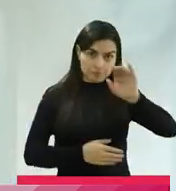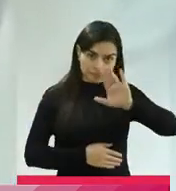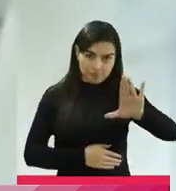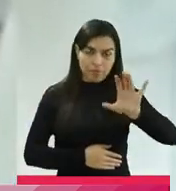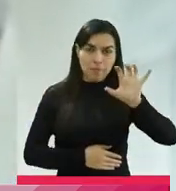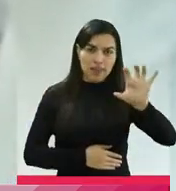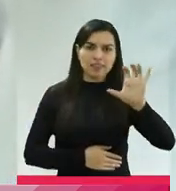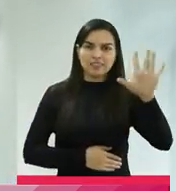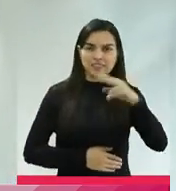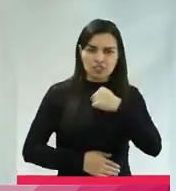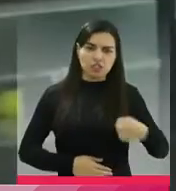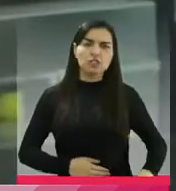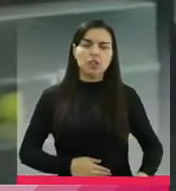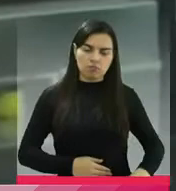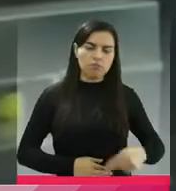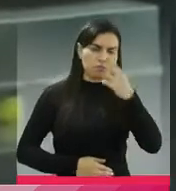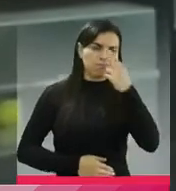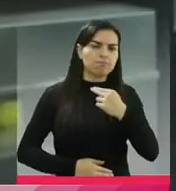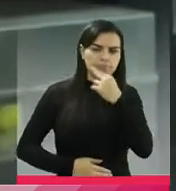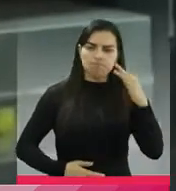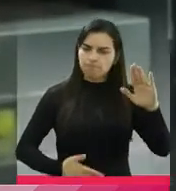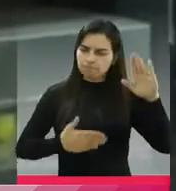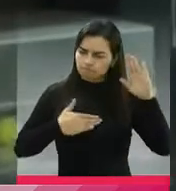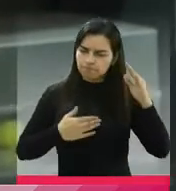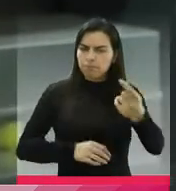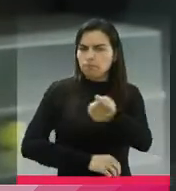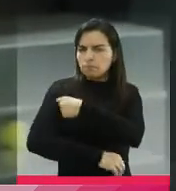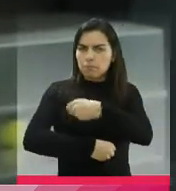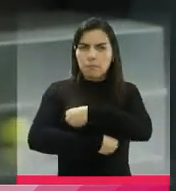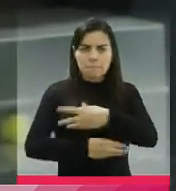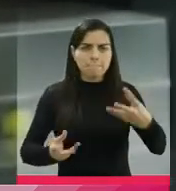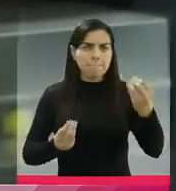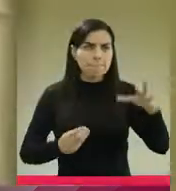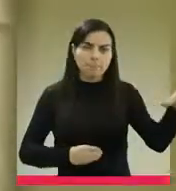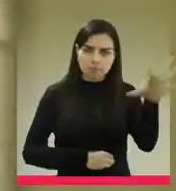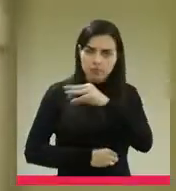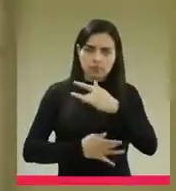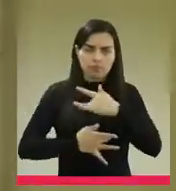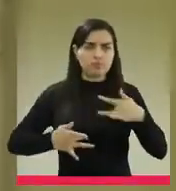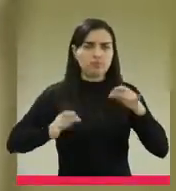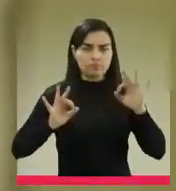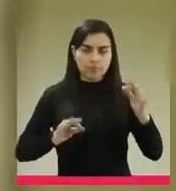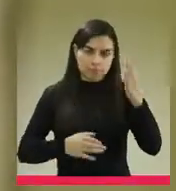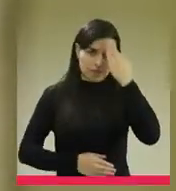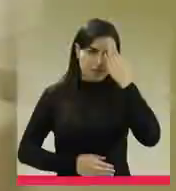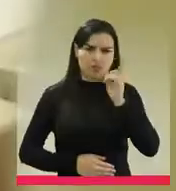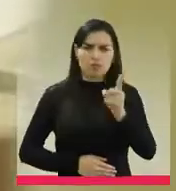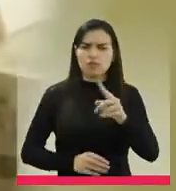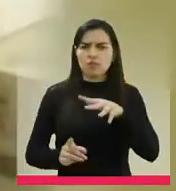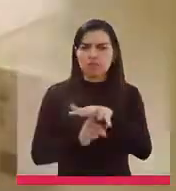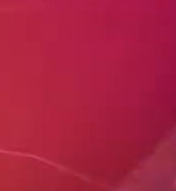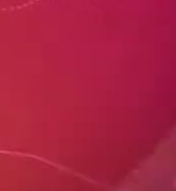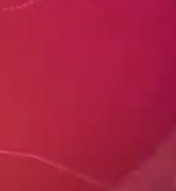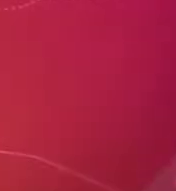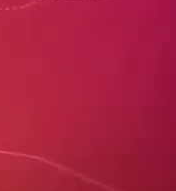de acceso universal en momentos en que la pandemia no cede y los contagios ya sobrepasaron 24 millones